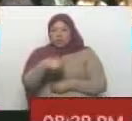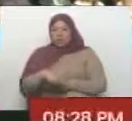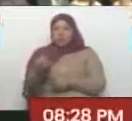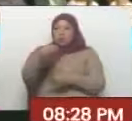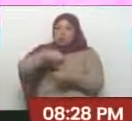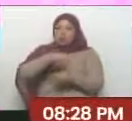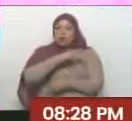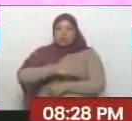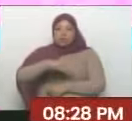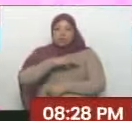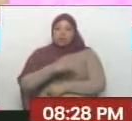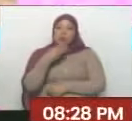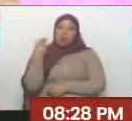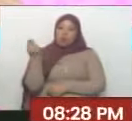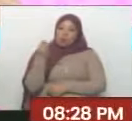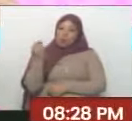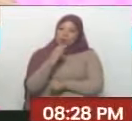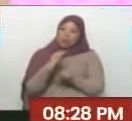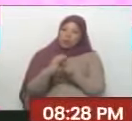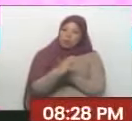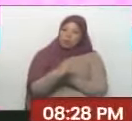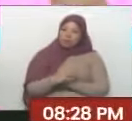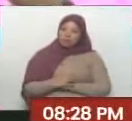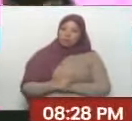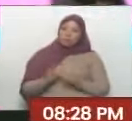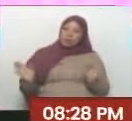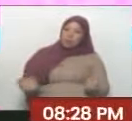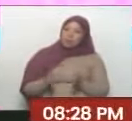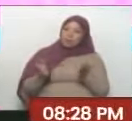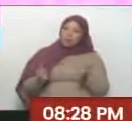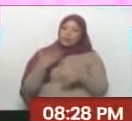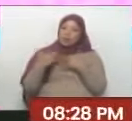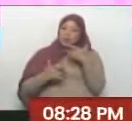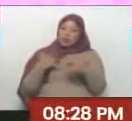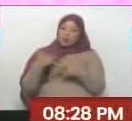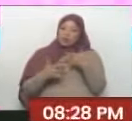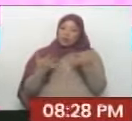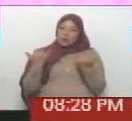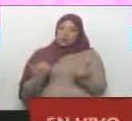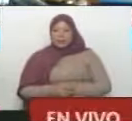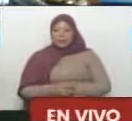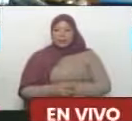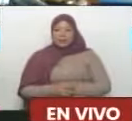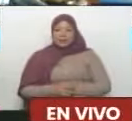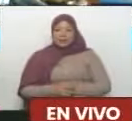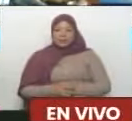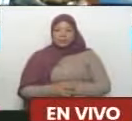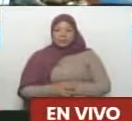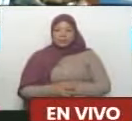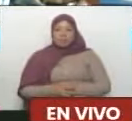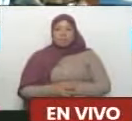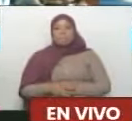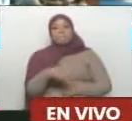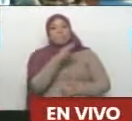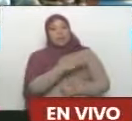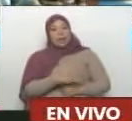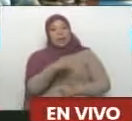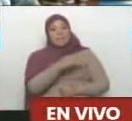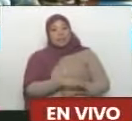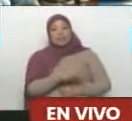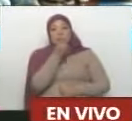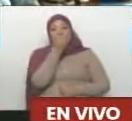conformar este equipo promotor y todas estas actividades que hemos venido realizando estos días. Esta gran misión, presidente,